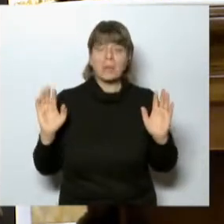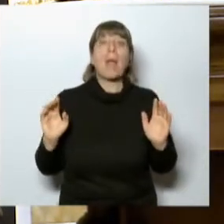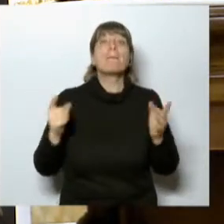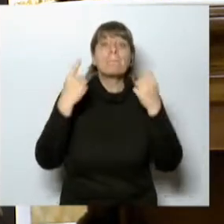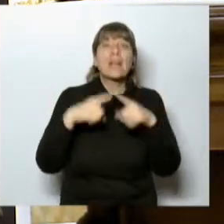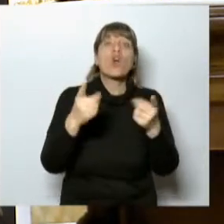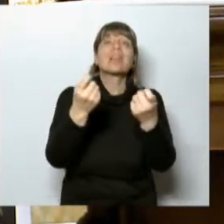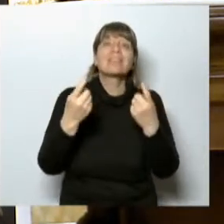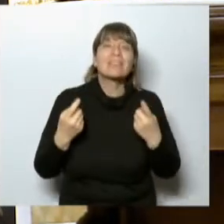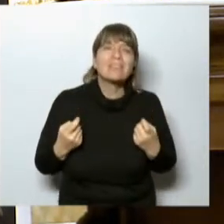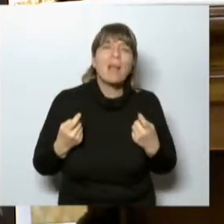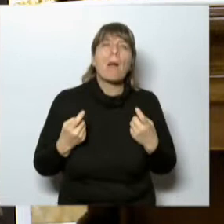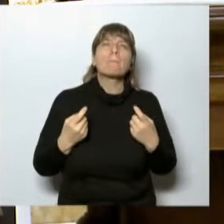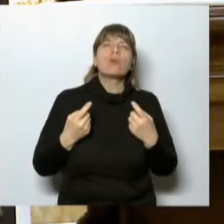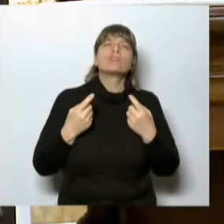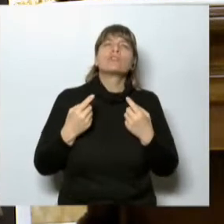que es necesaria